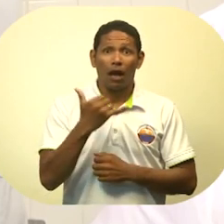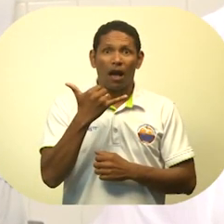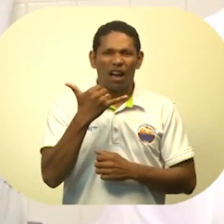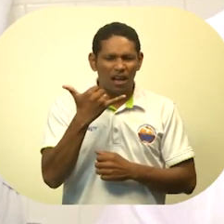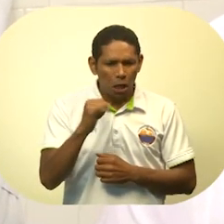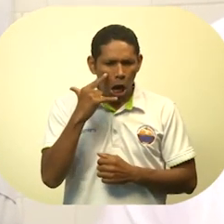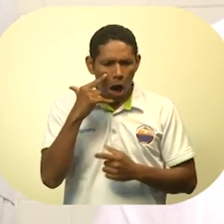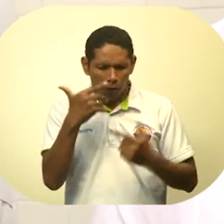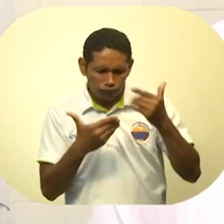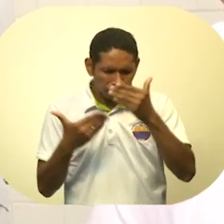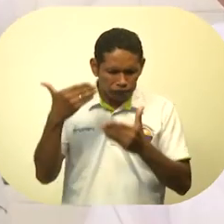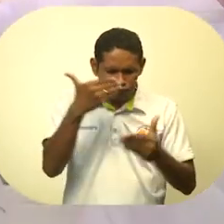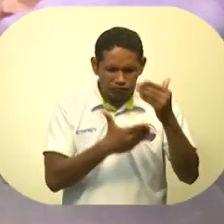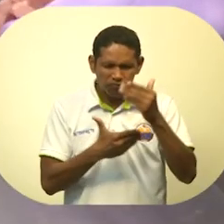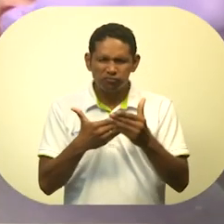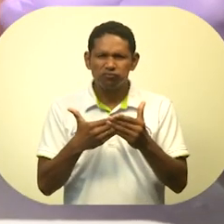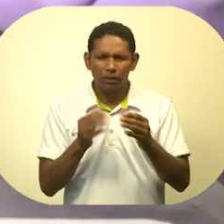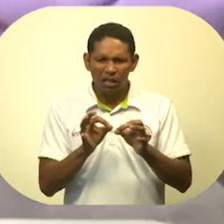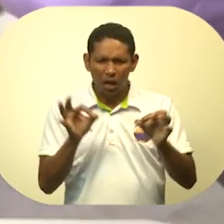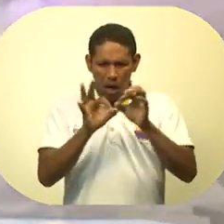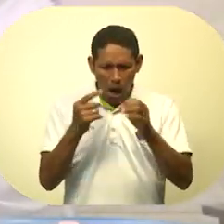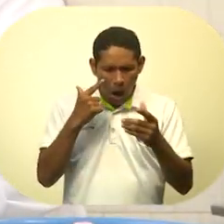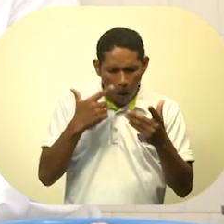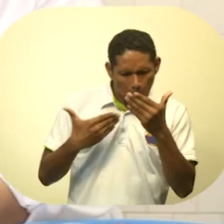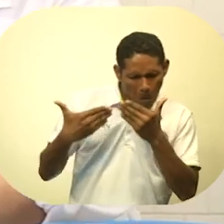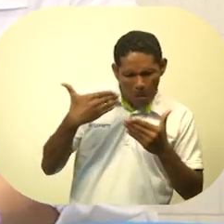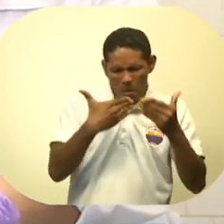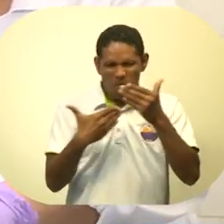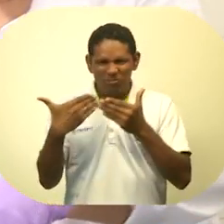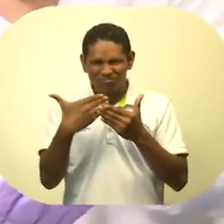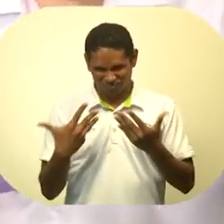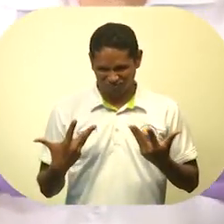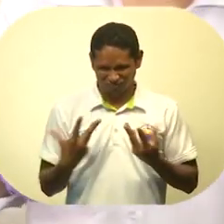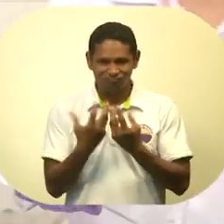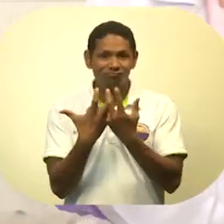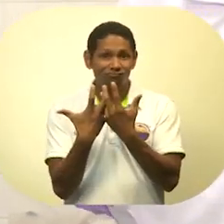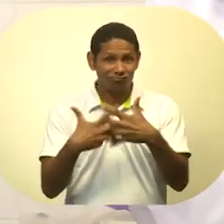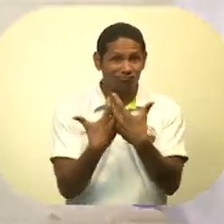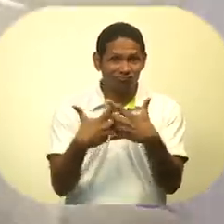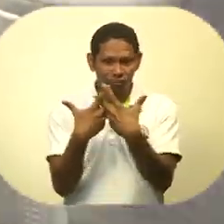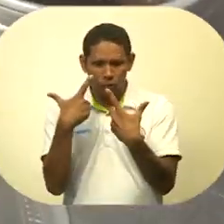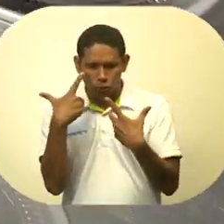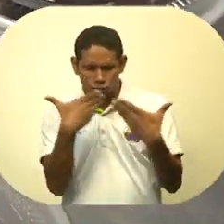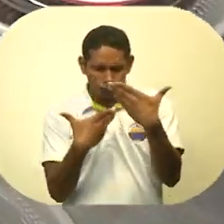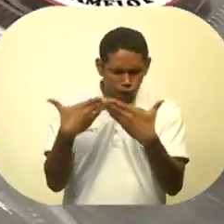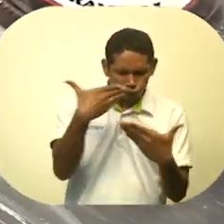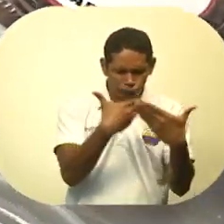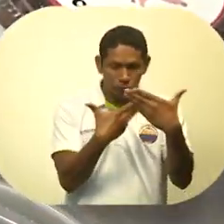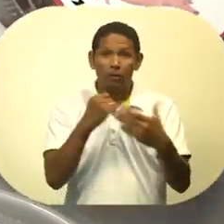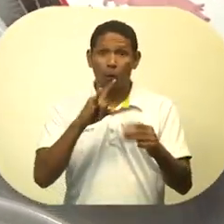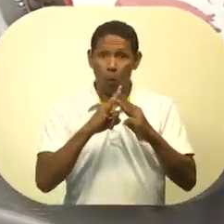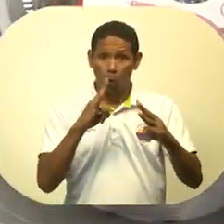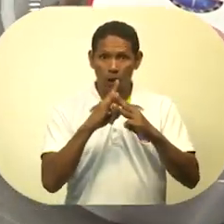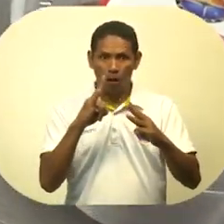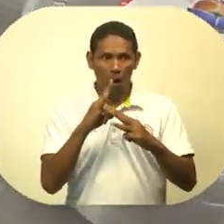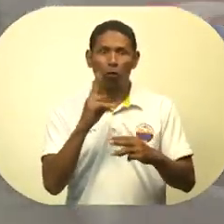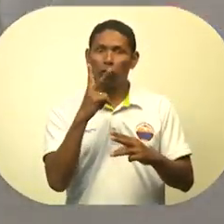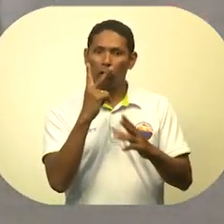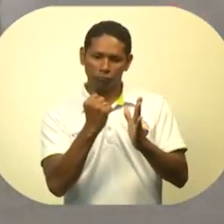Luego de superar la verificación del cumplimiento de los requisitos previstos por parte de la Superintendencia de Industria y Comercio, la Universidad del Magdalena recibió